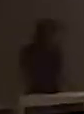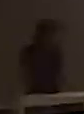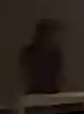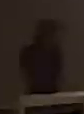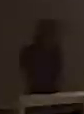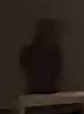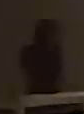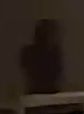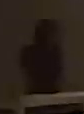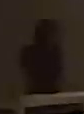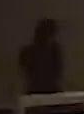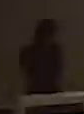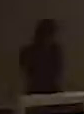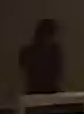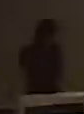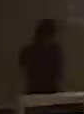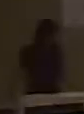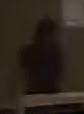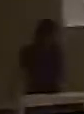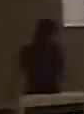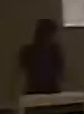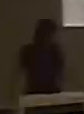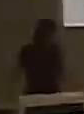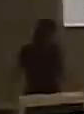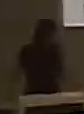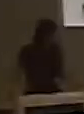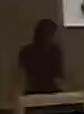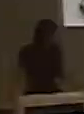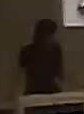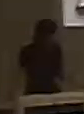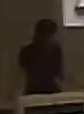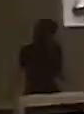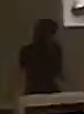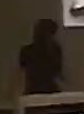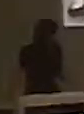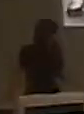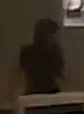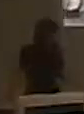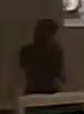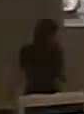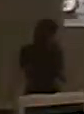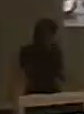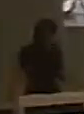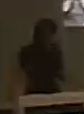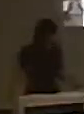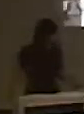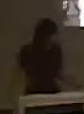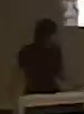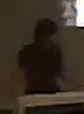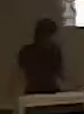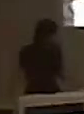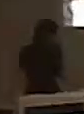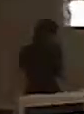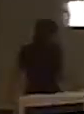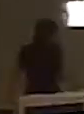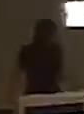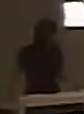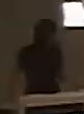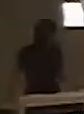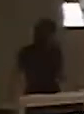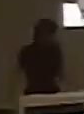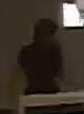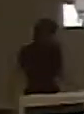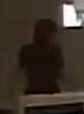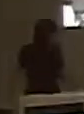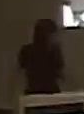bertatik, bere izena daraman sari hau beharrezkoa izango ez den eguna heltzea nahi dugu. Egun horretan, emakumezko kirolari